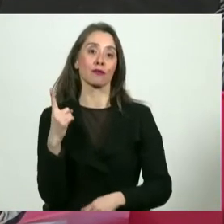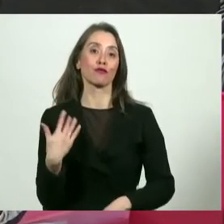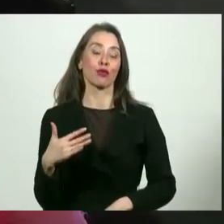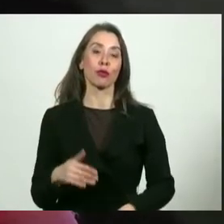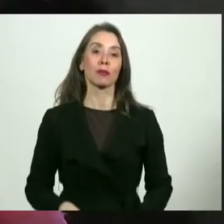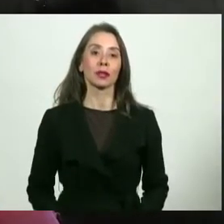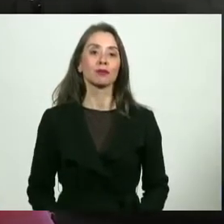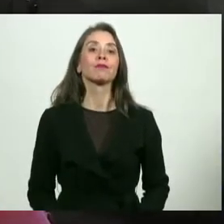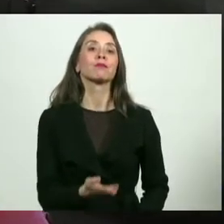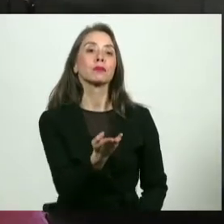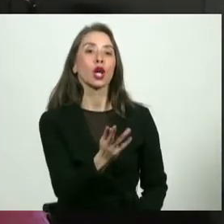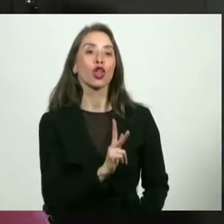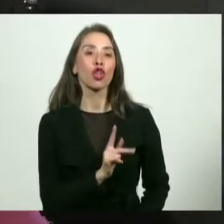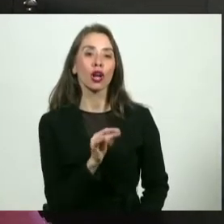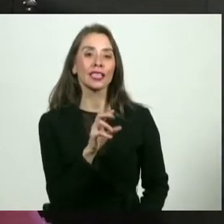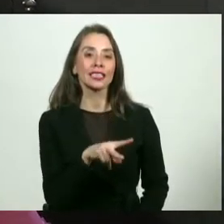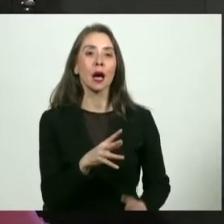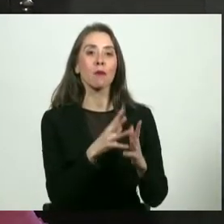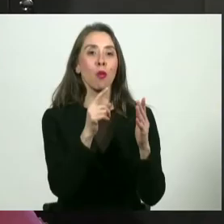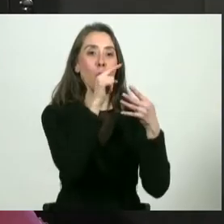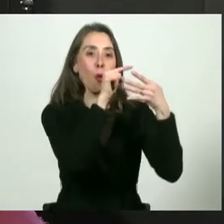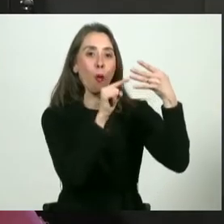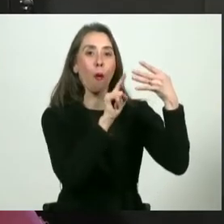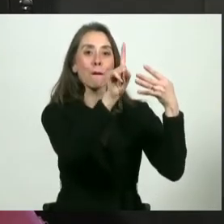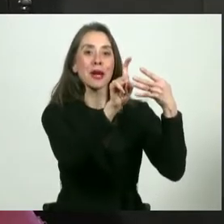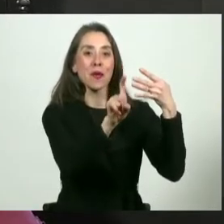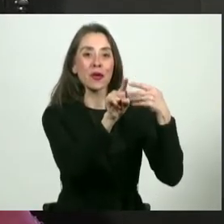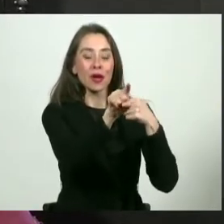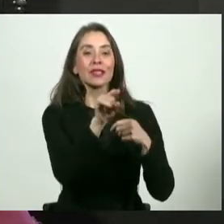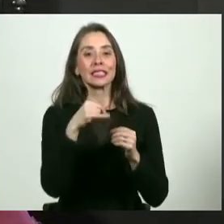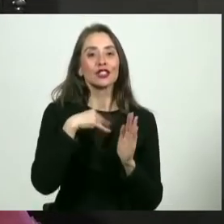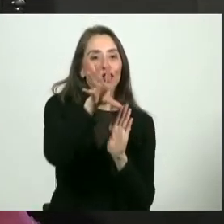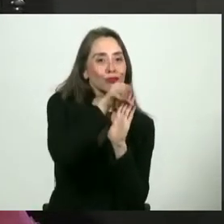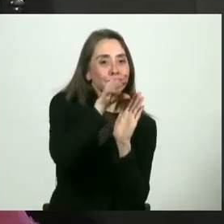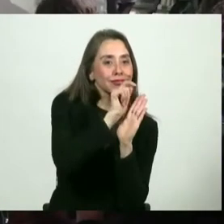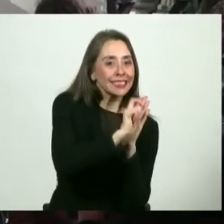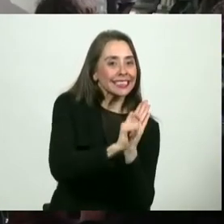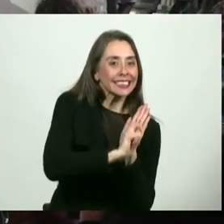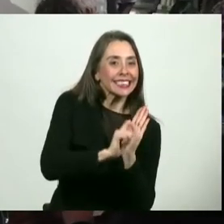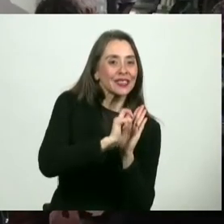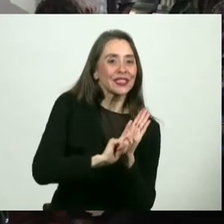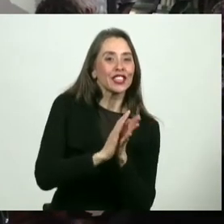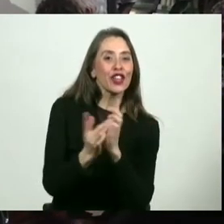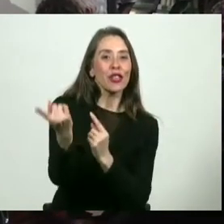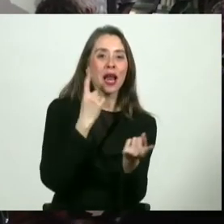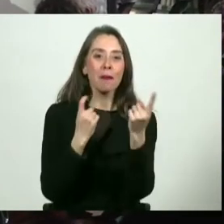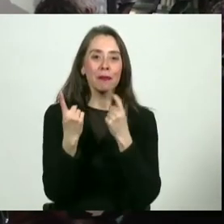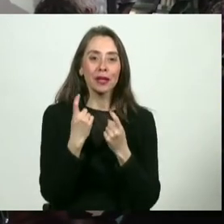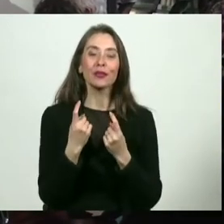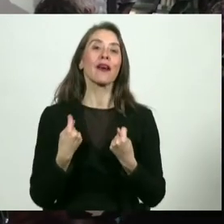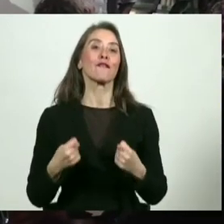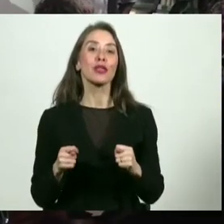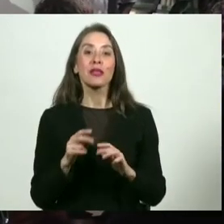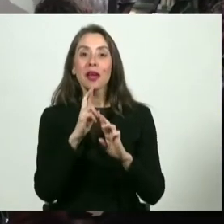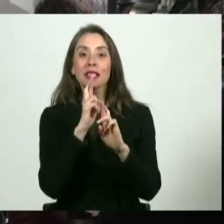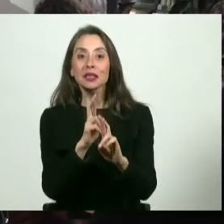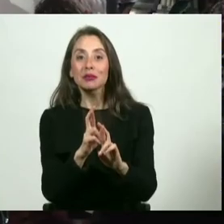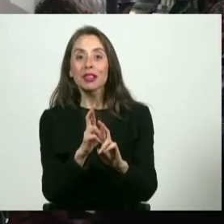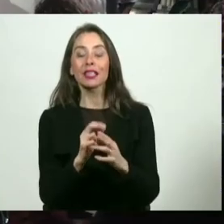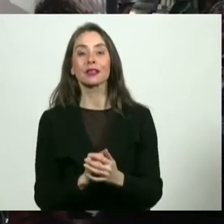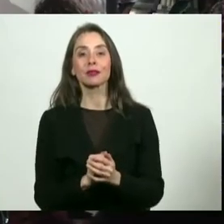pero yo creo que no le podemos pedir a este proyecto que resuelva de una buena vez, ¿no es cierto?, todos los problemas de inclusión